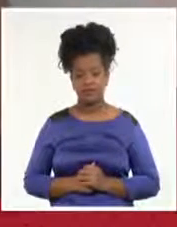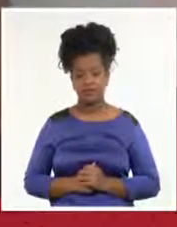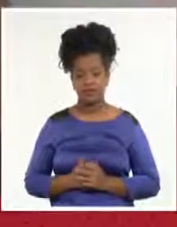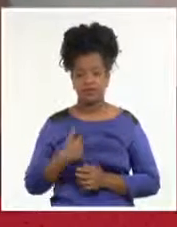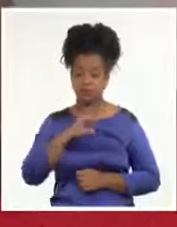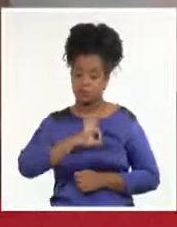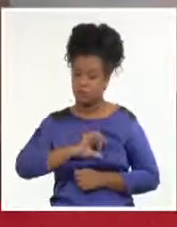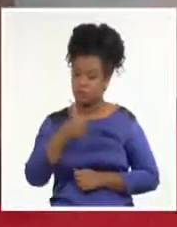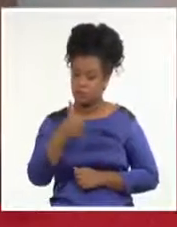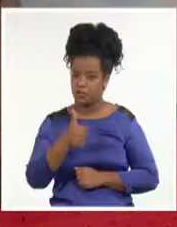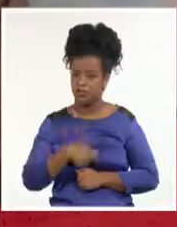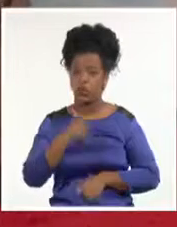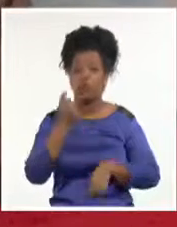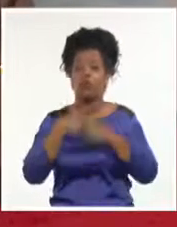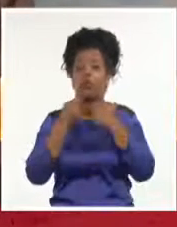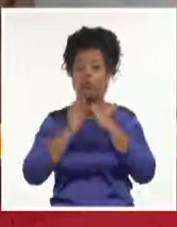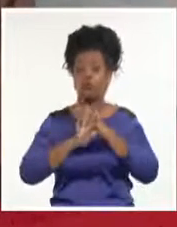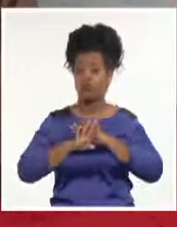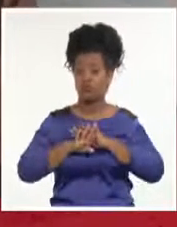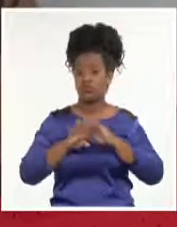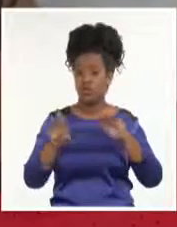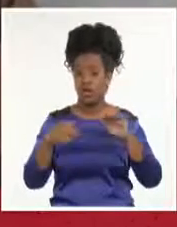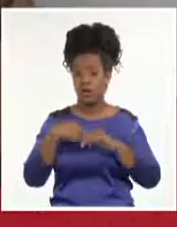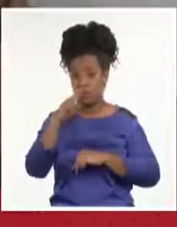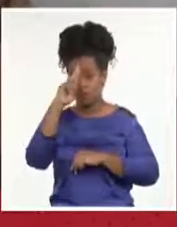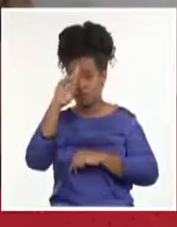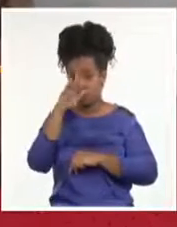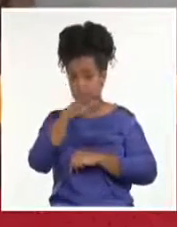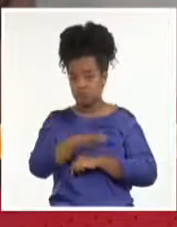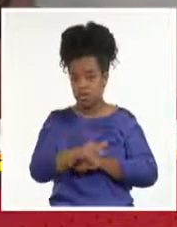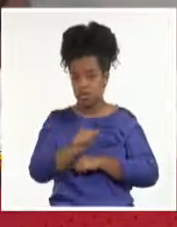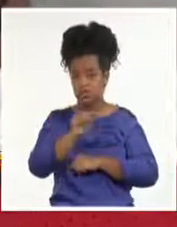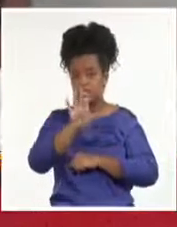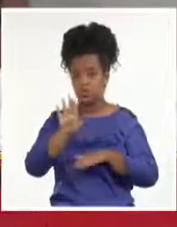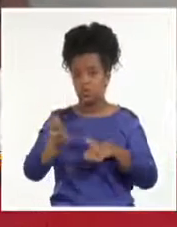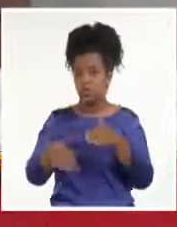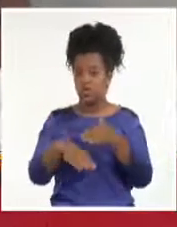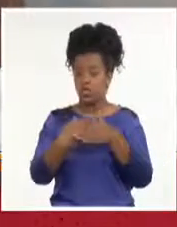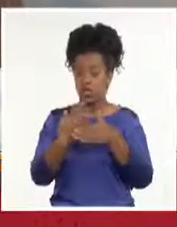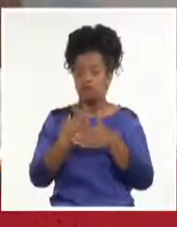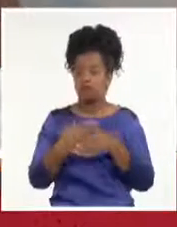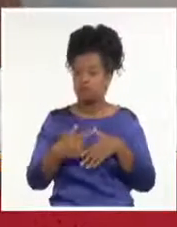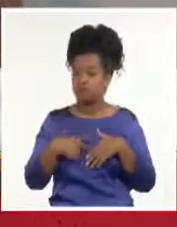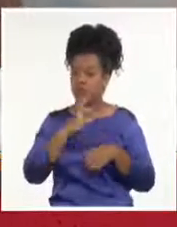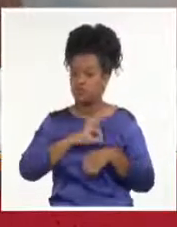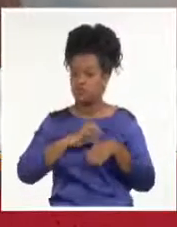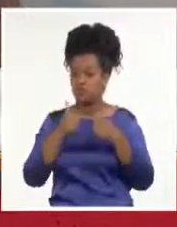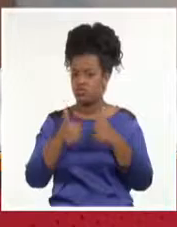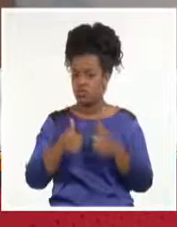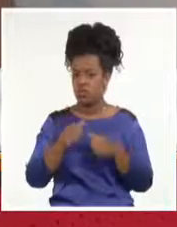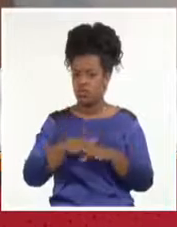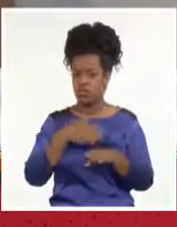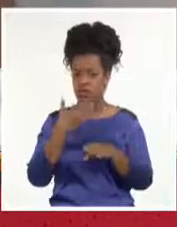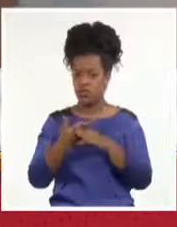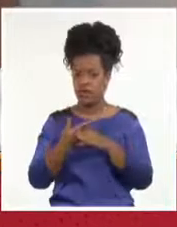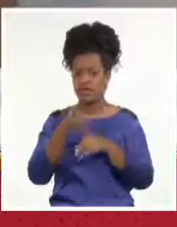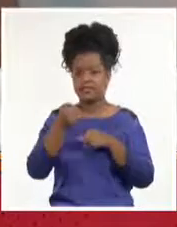salí de la operación, me llevaron para la UCI y estuve 5 días en recuperación y después me trasladaron de nuevo para acá, para la